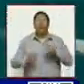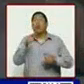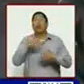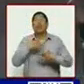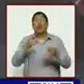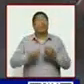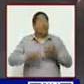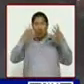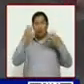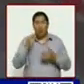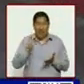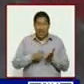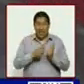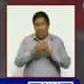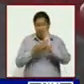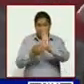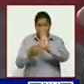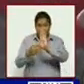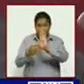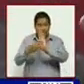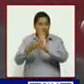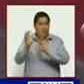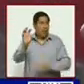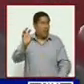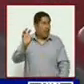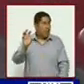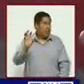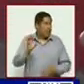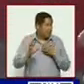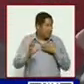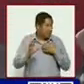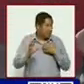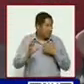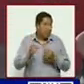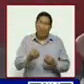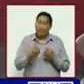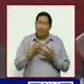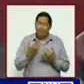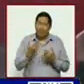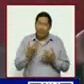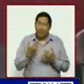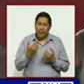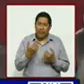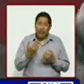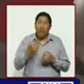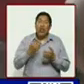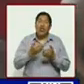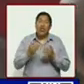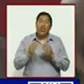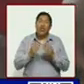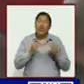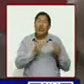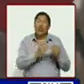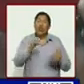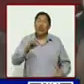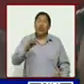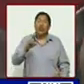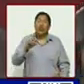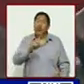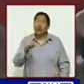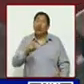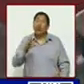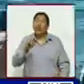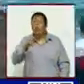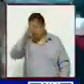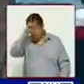estas? Esta, porque esta ha sido la que han dado en Cusco y también esta, por